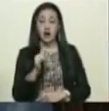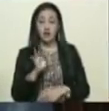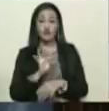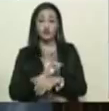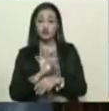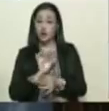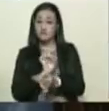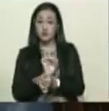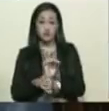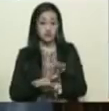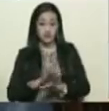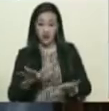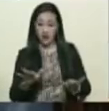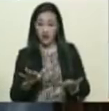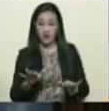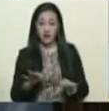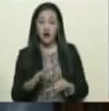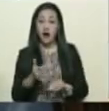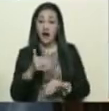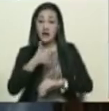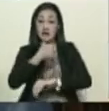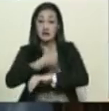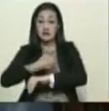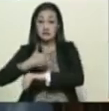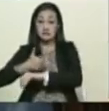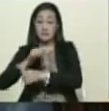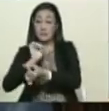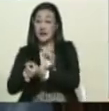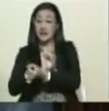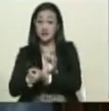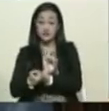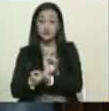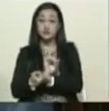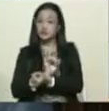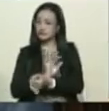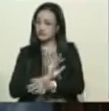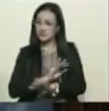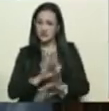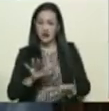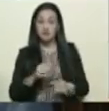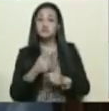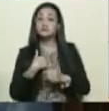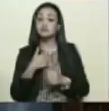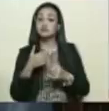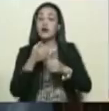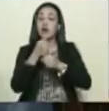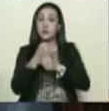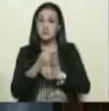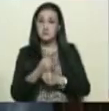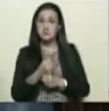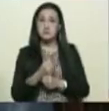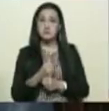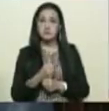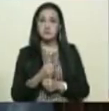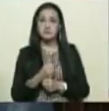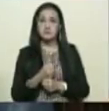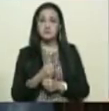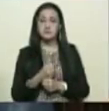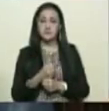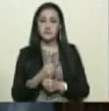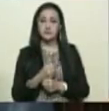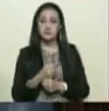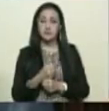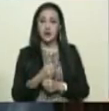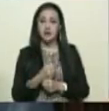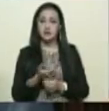detenidos hay gerentes presos privados libertad esperamos que esté ellos